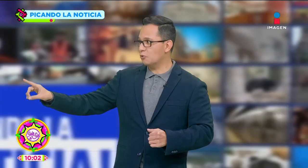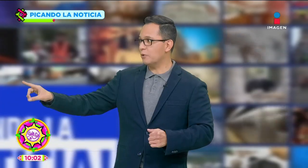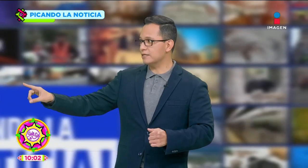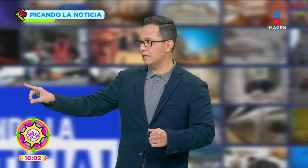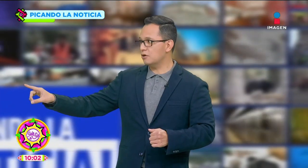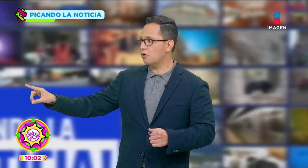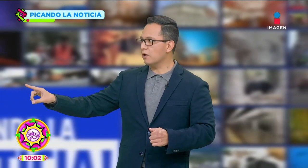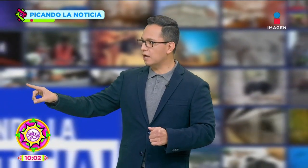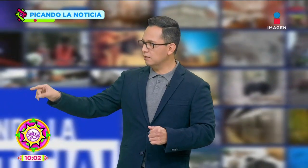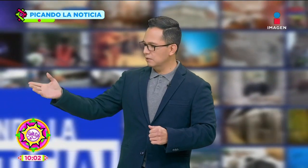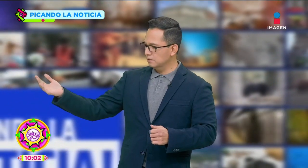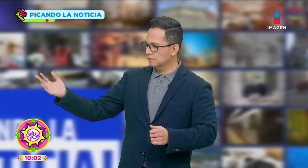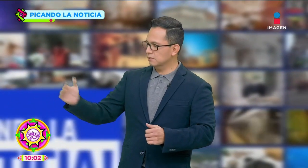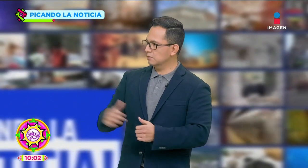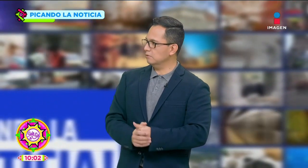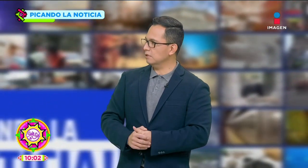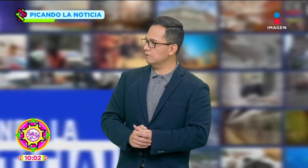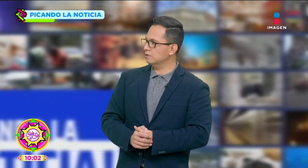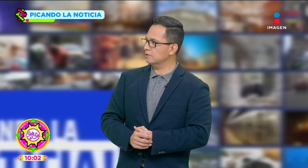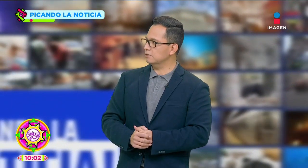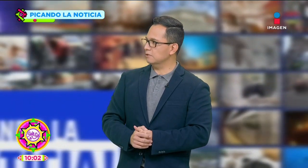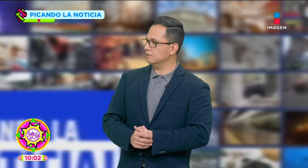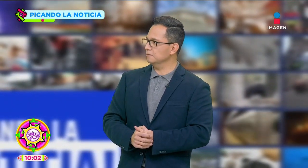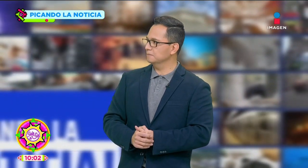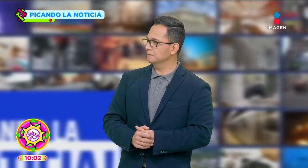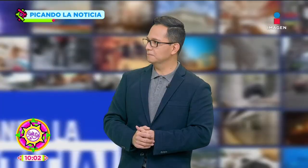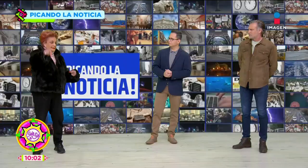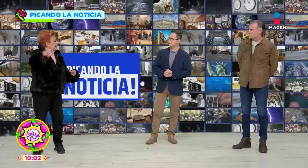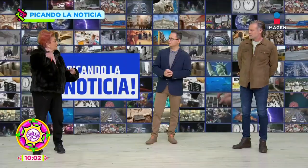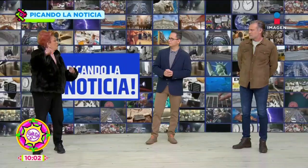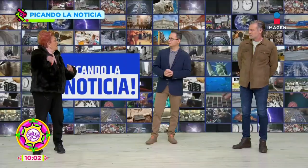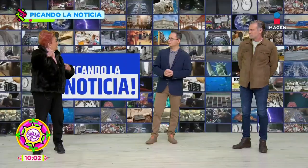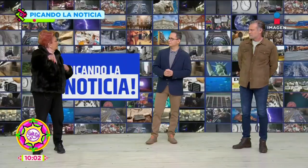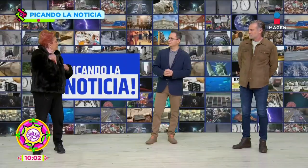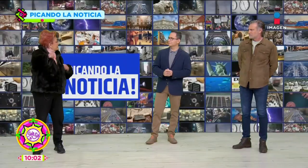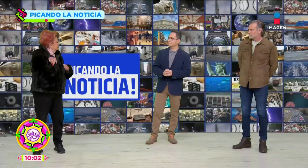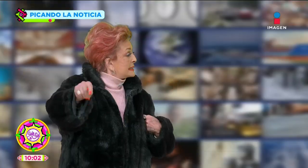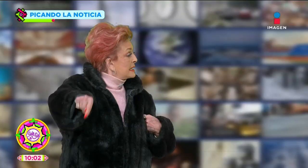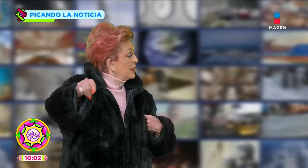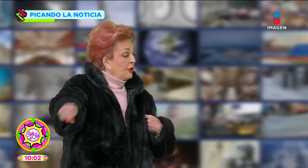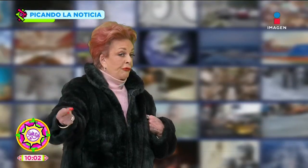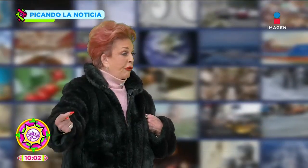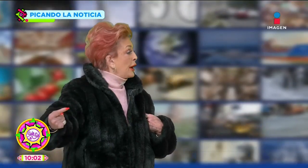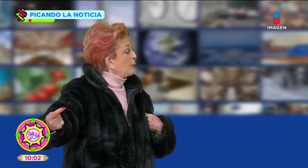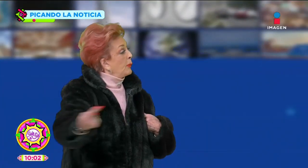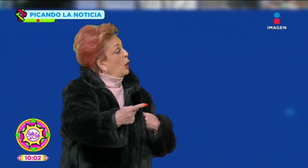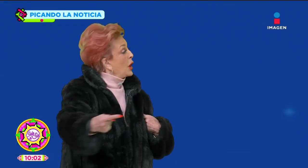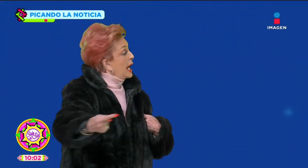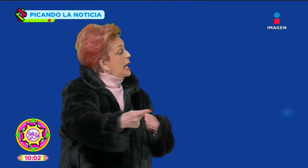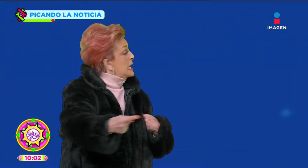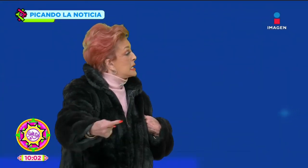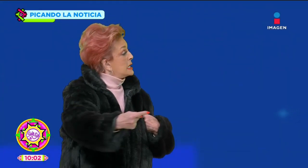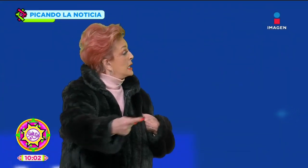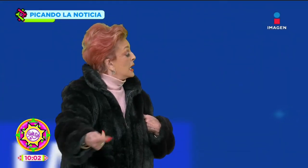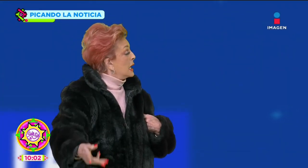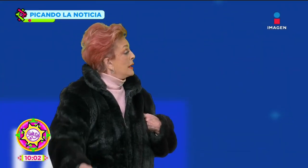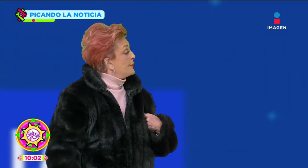Ya un juez ya dijo, oigan, ¿qué onda con este señor, no? Claro. Estas muertes fueron por